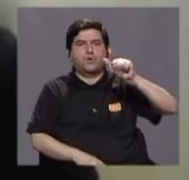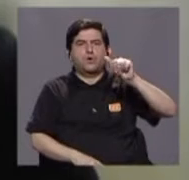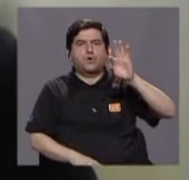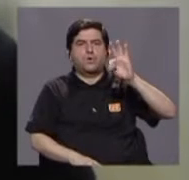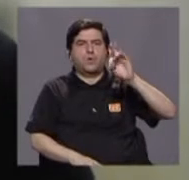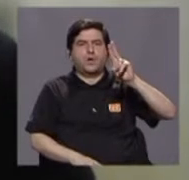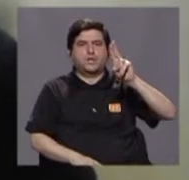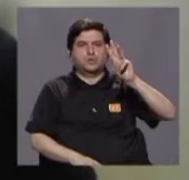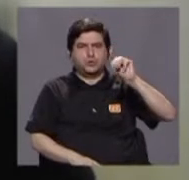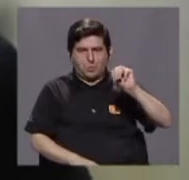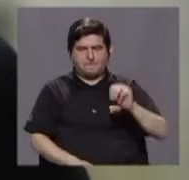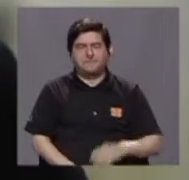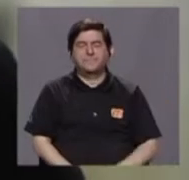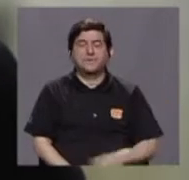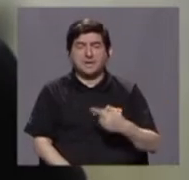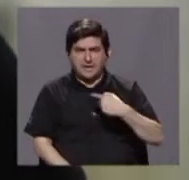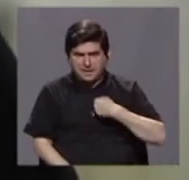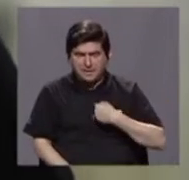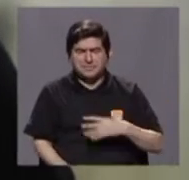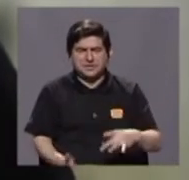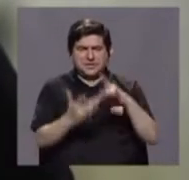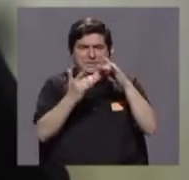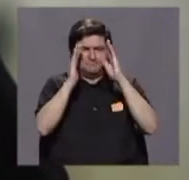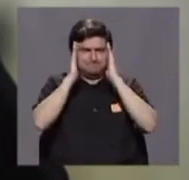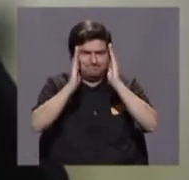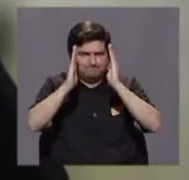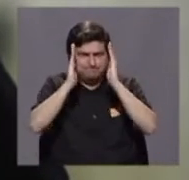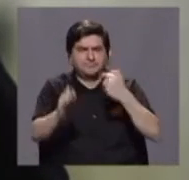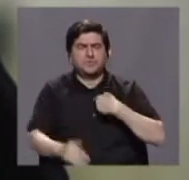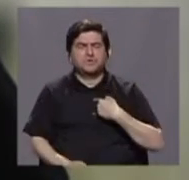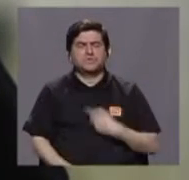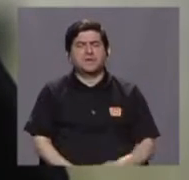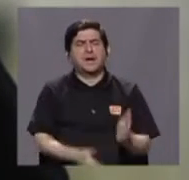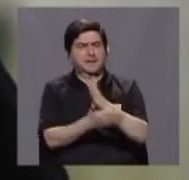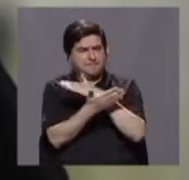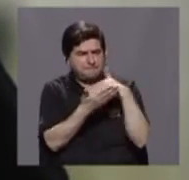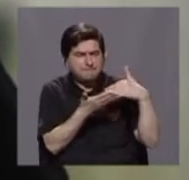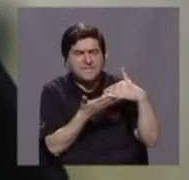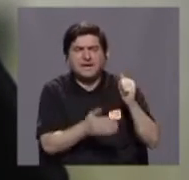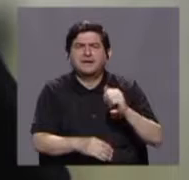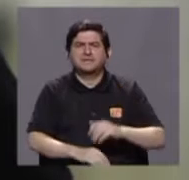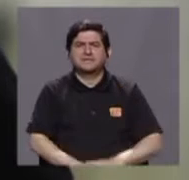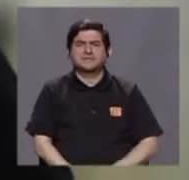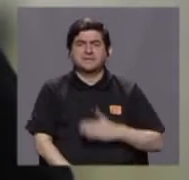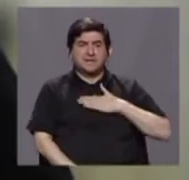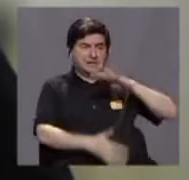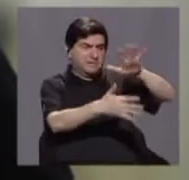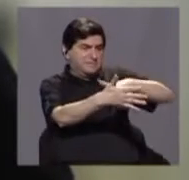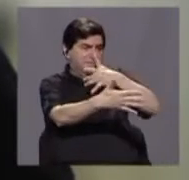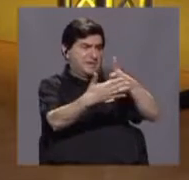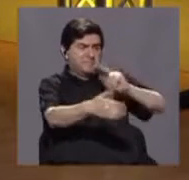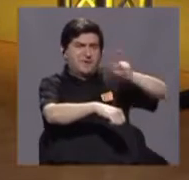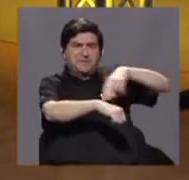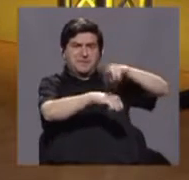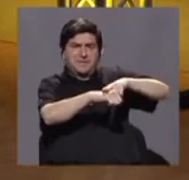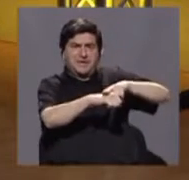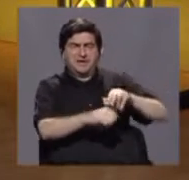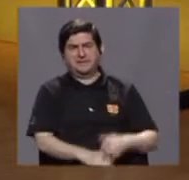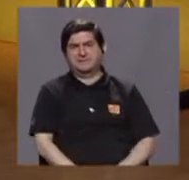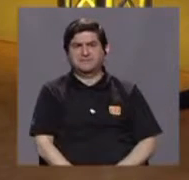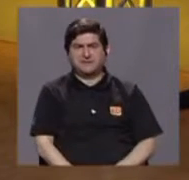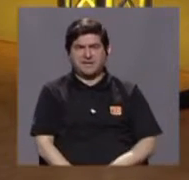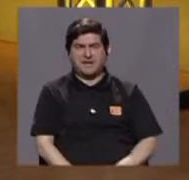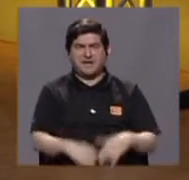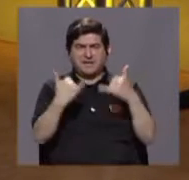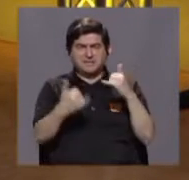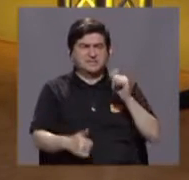en estos momentos y a mí en particular me ocupa. He dejado buena parte de mi agenda normal, la que